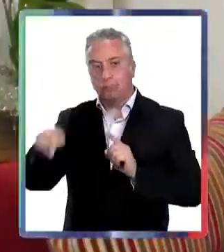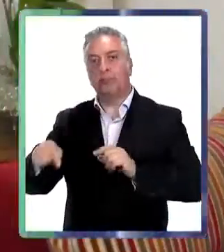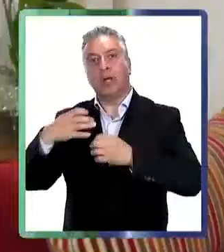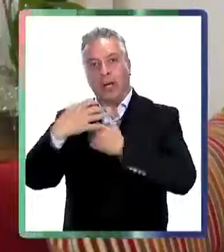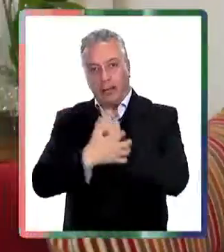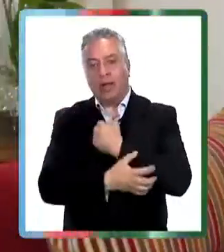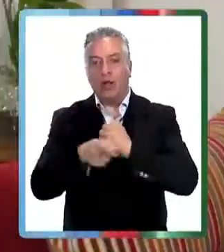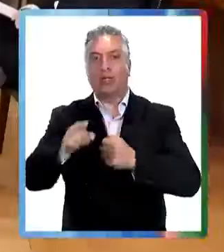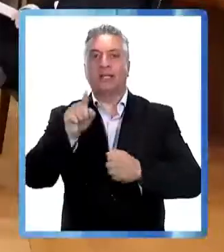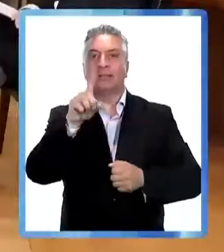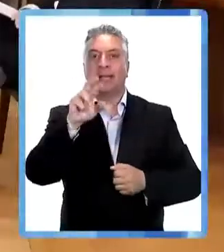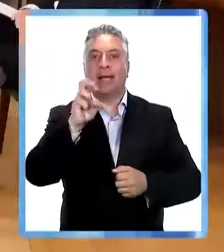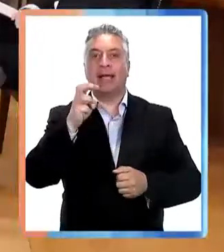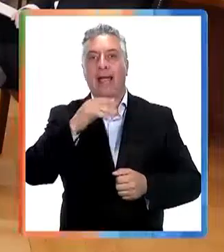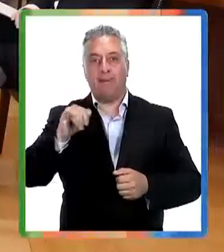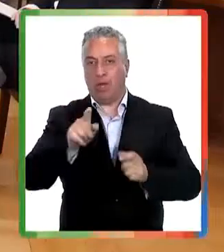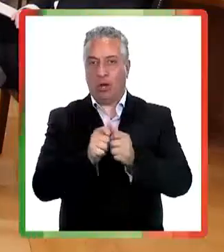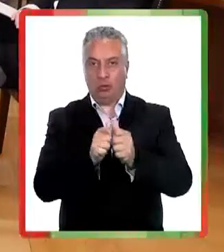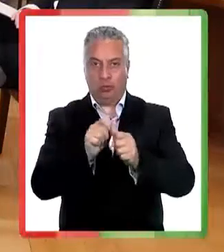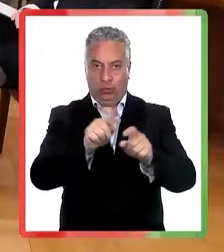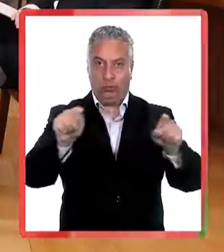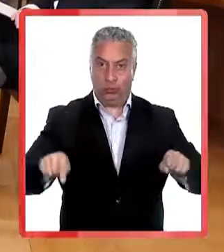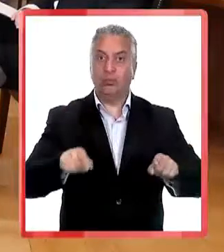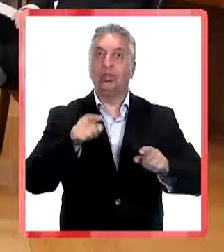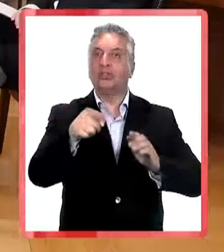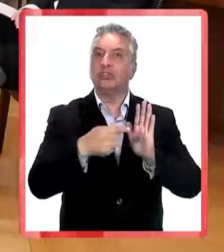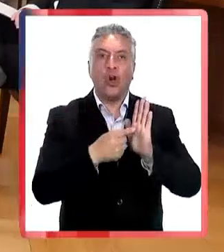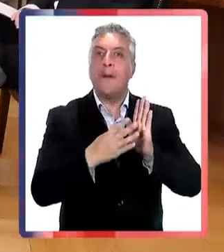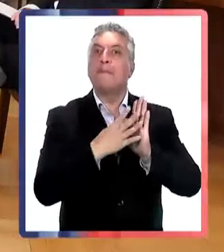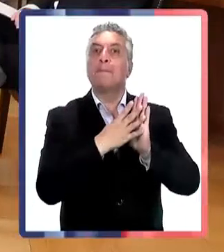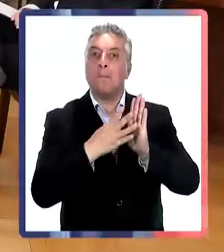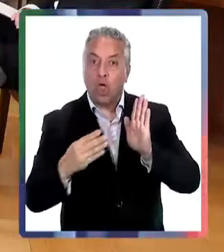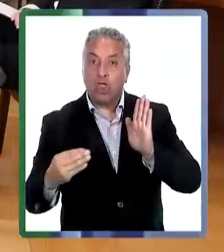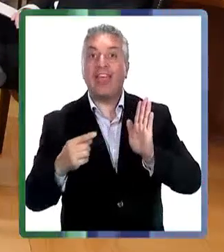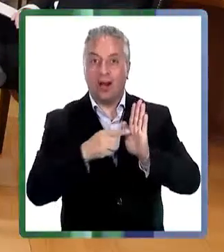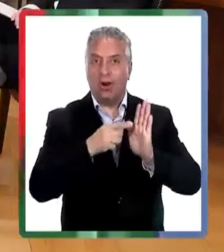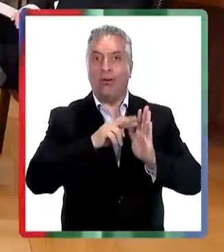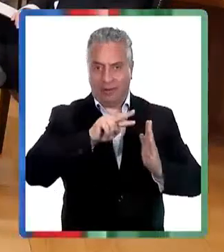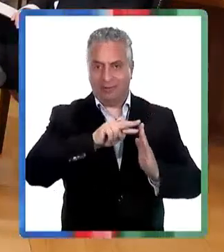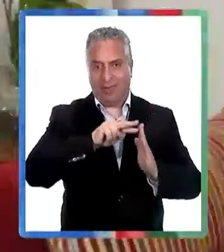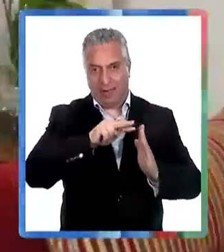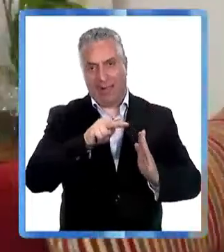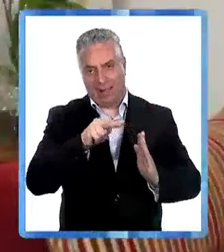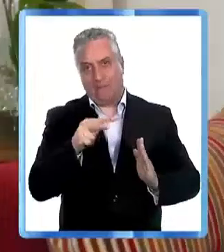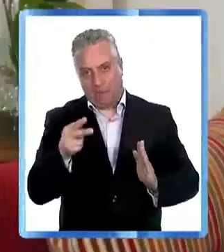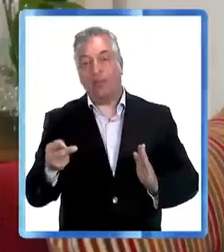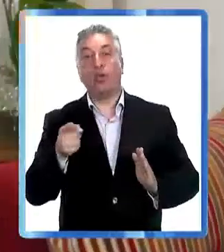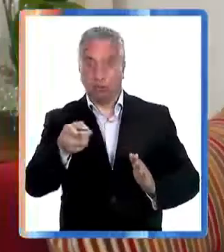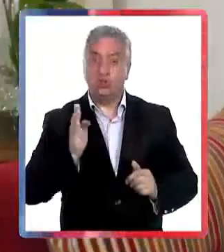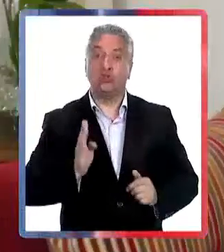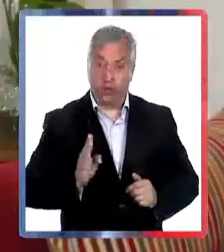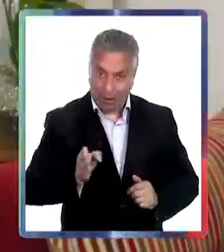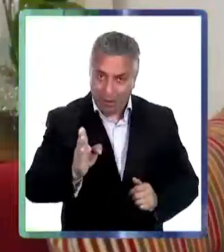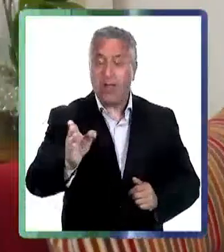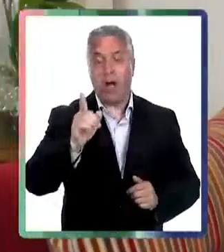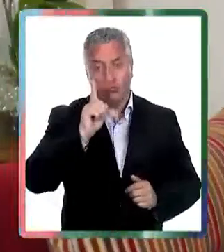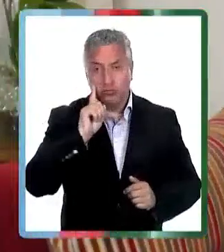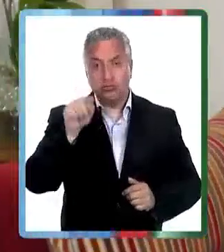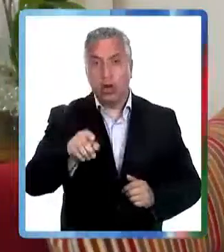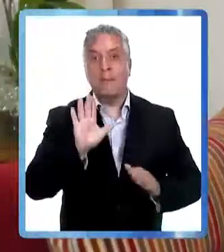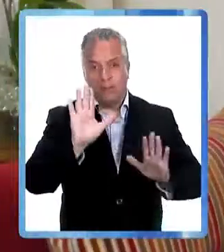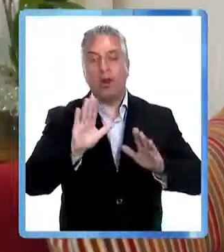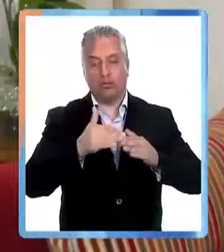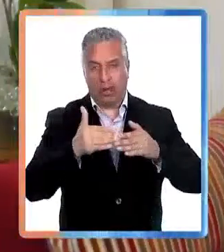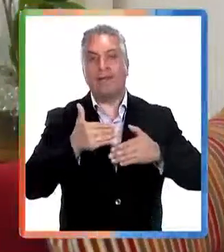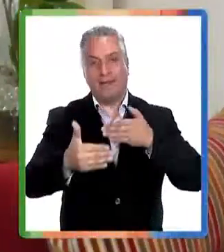operar en la región junto con todos los Ceremi. Pero este es un modelo que va transitando, así que todavía existen, pero es